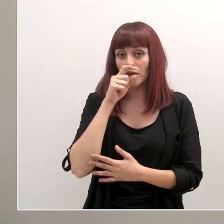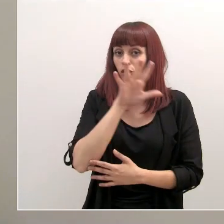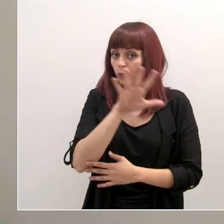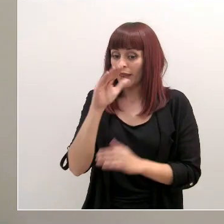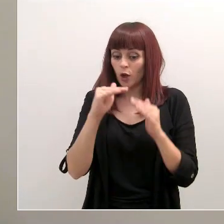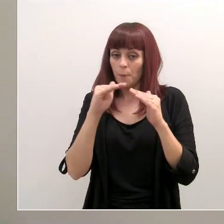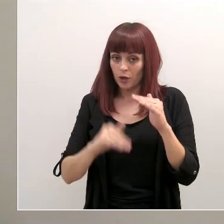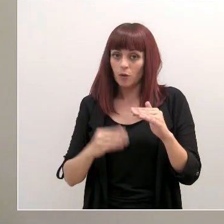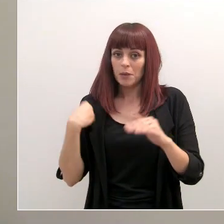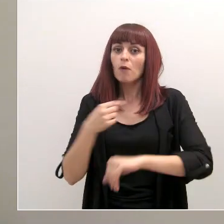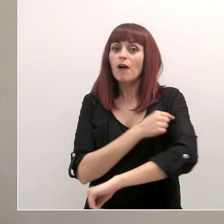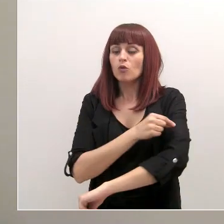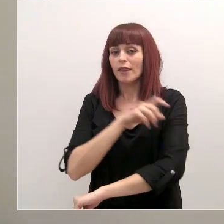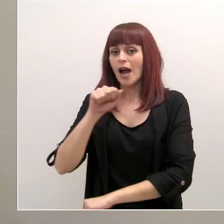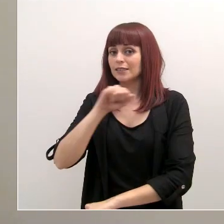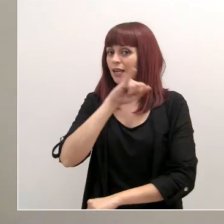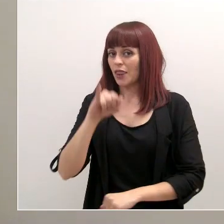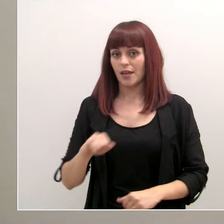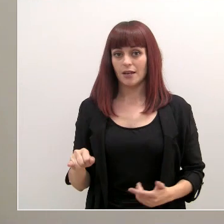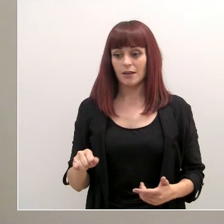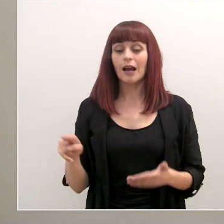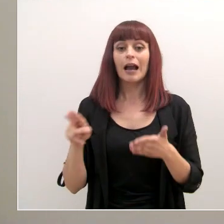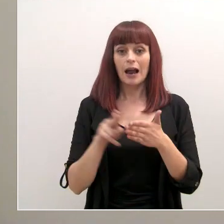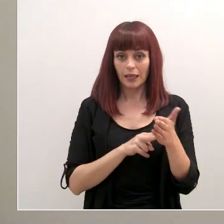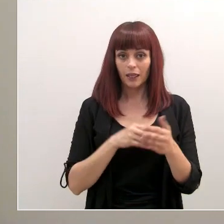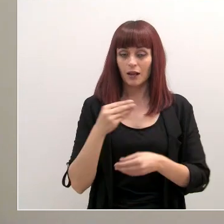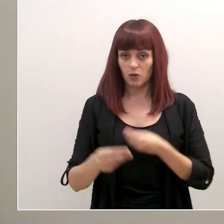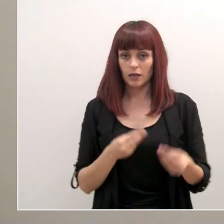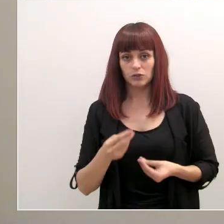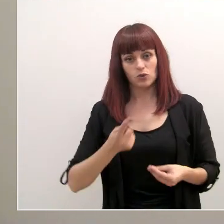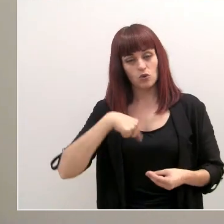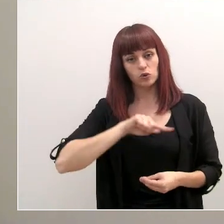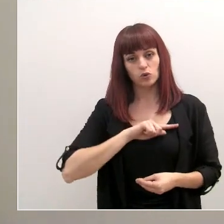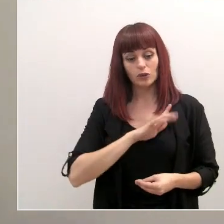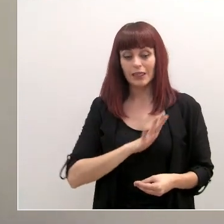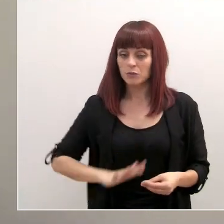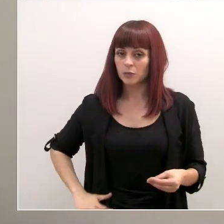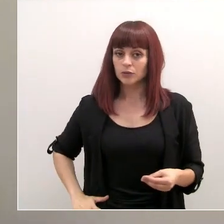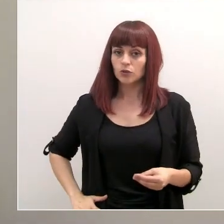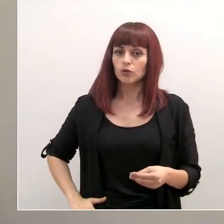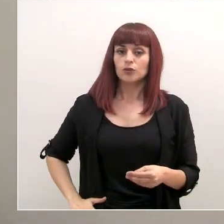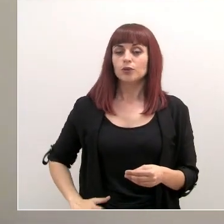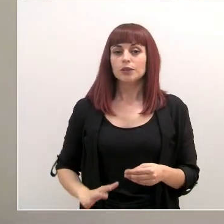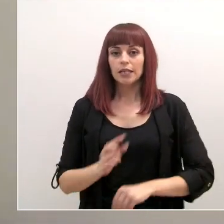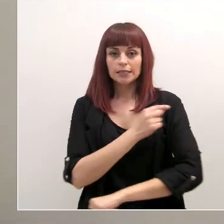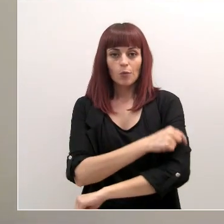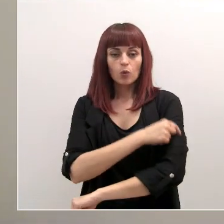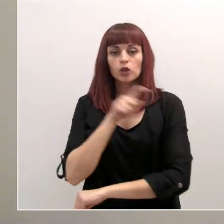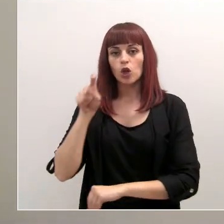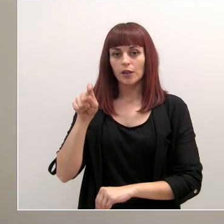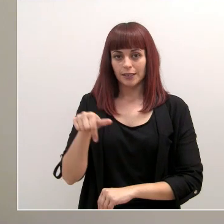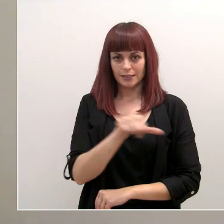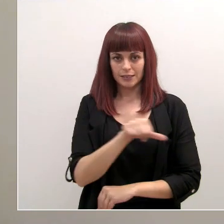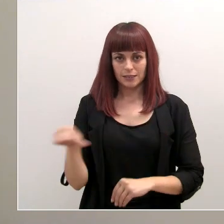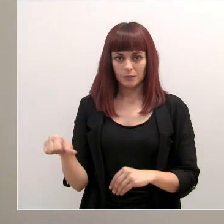años con la vacuna de Astra. Y eso lo ha hecho Galicia. Bueno, nosotros de momento estamos todavía vacunando docentes esta